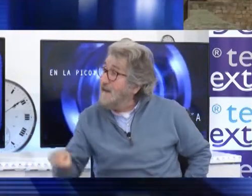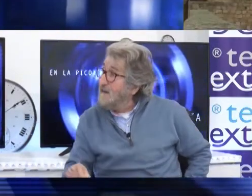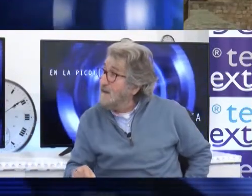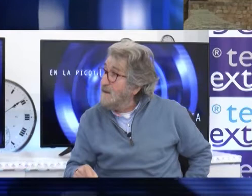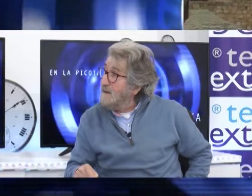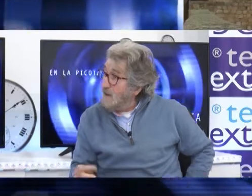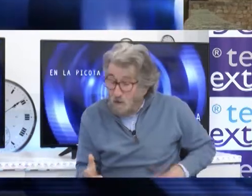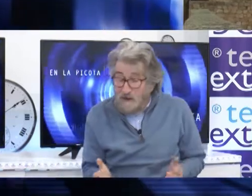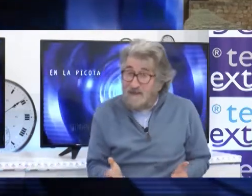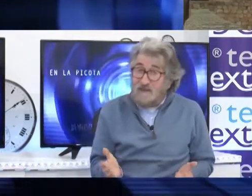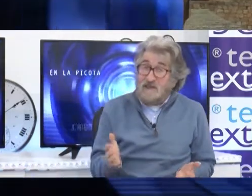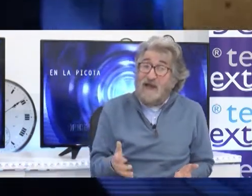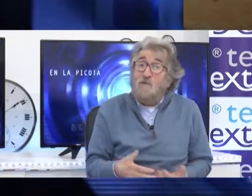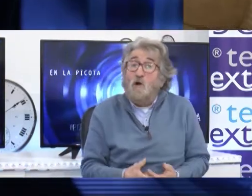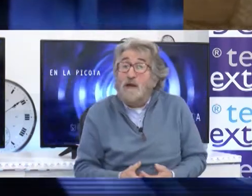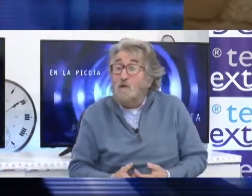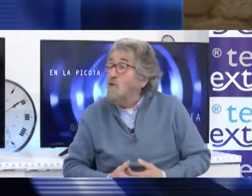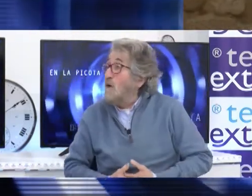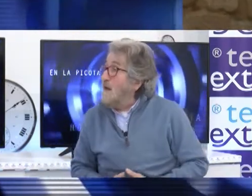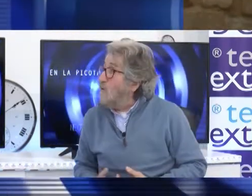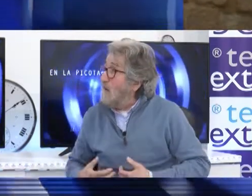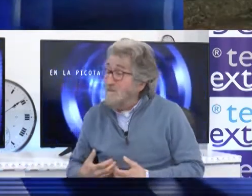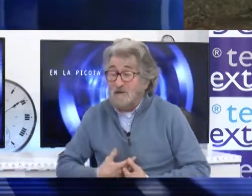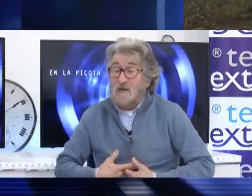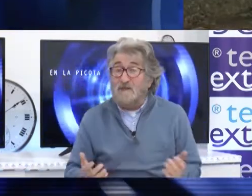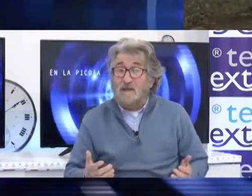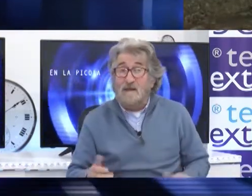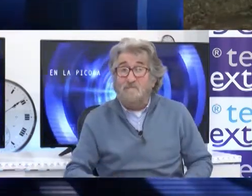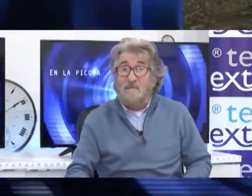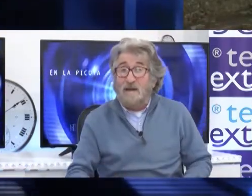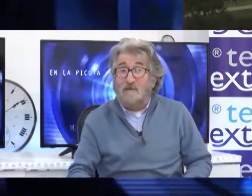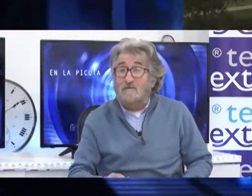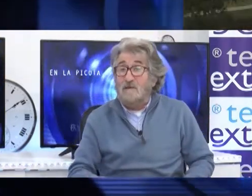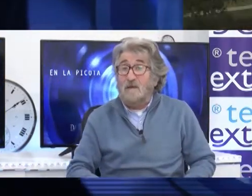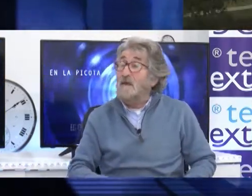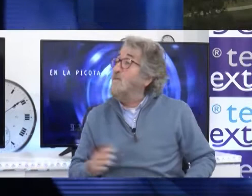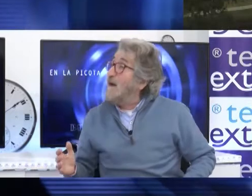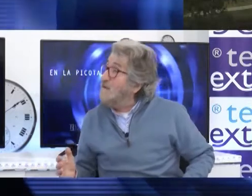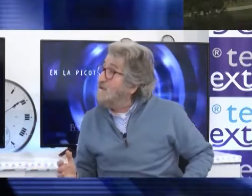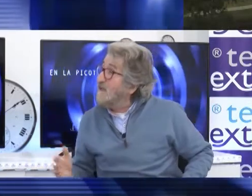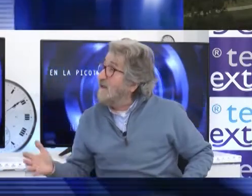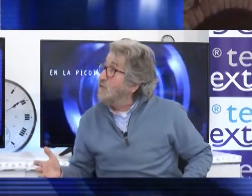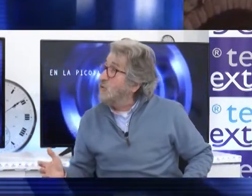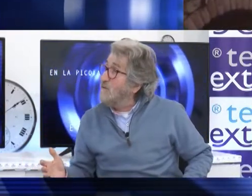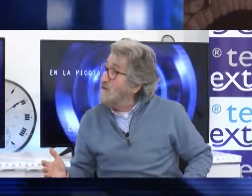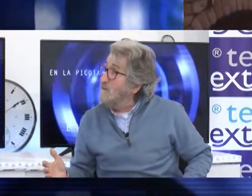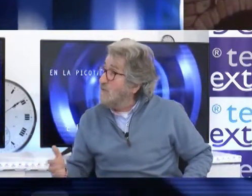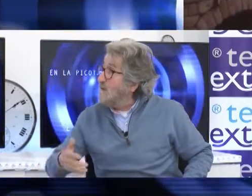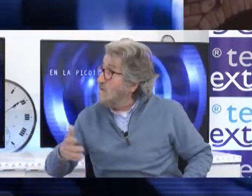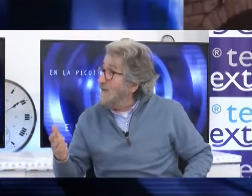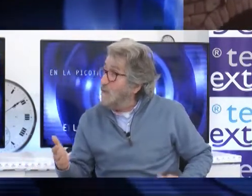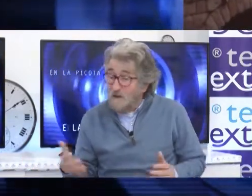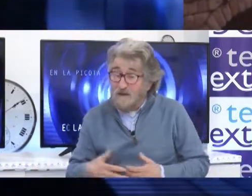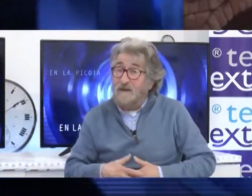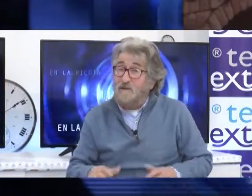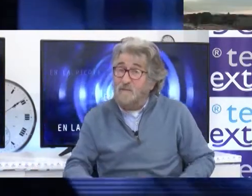está ahí. Y, lógicamente, si hay un órgano, un organismo que a mí personalmente me parece equivocado, que es el consorcio, pues no